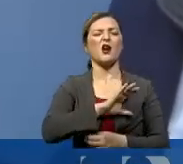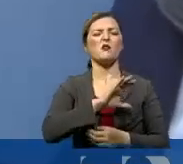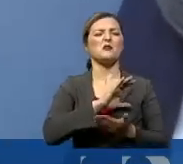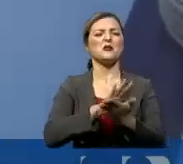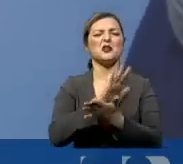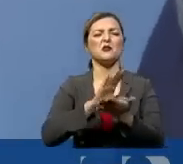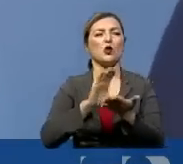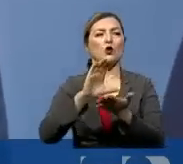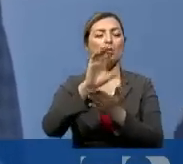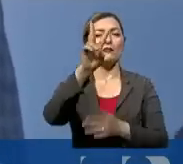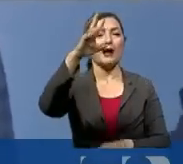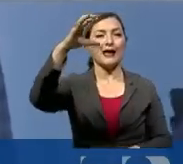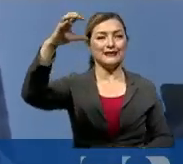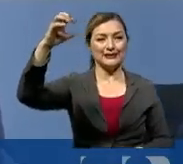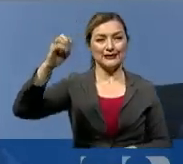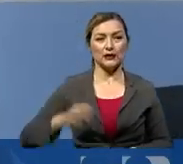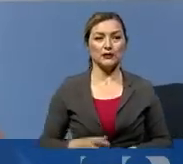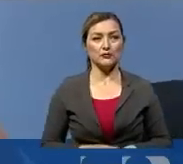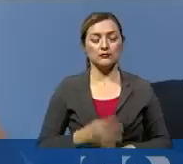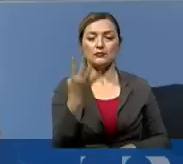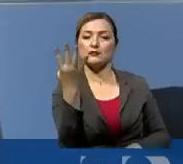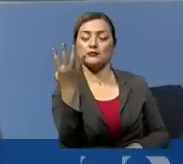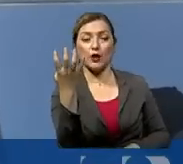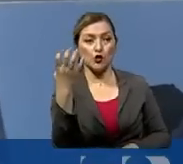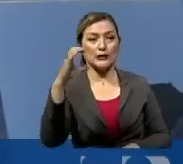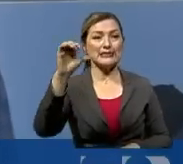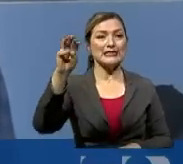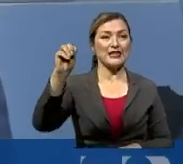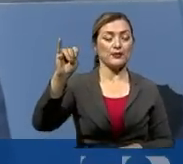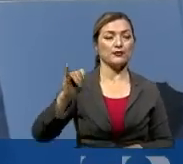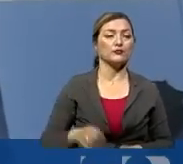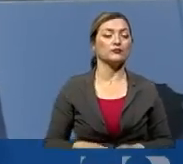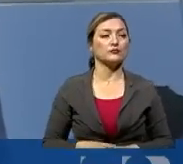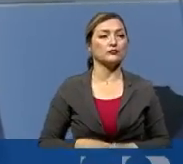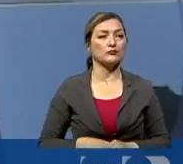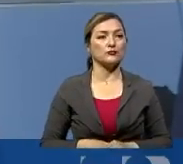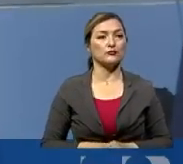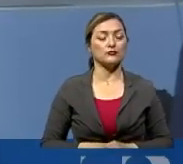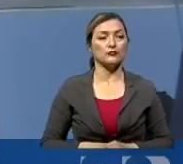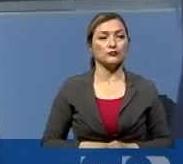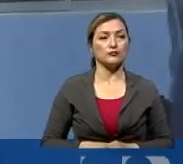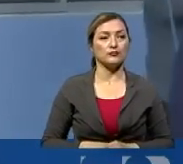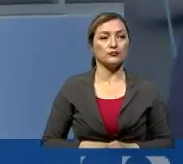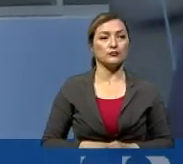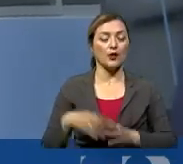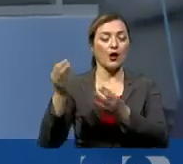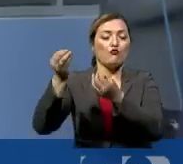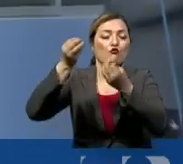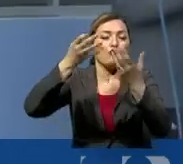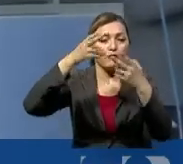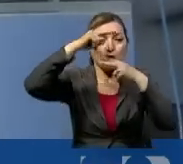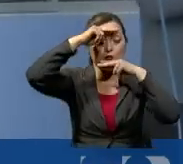educativas municipales y 14 CMI. Y tenemos ahora la grata noticia de haber